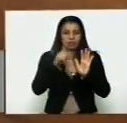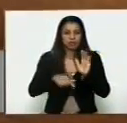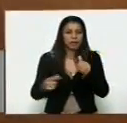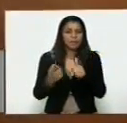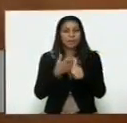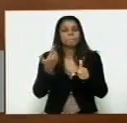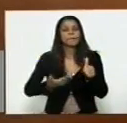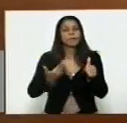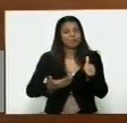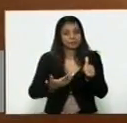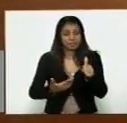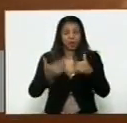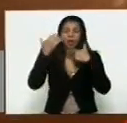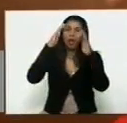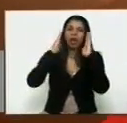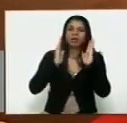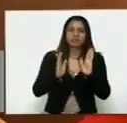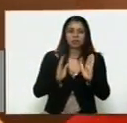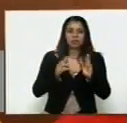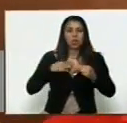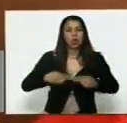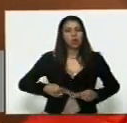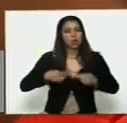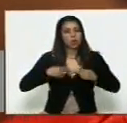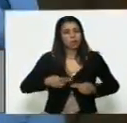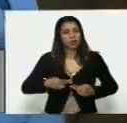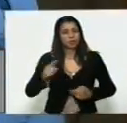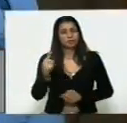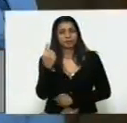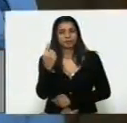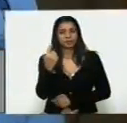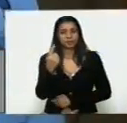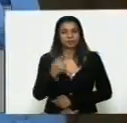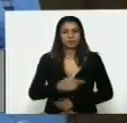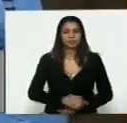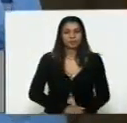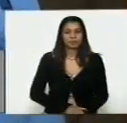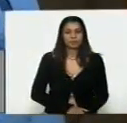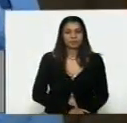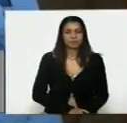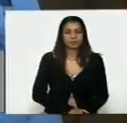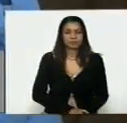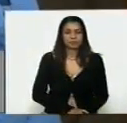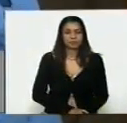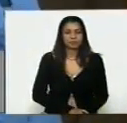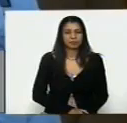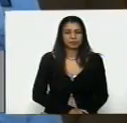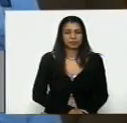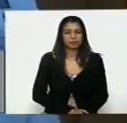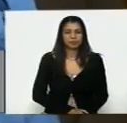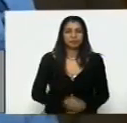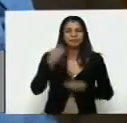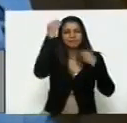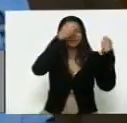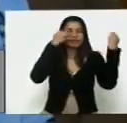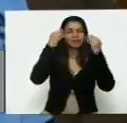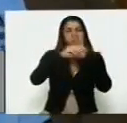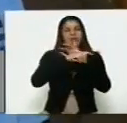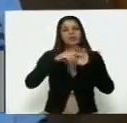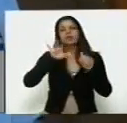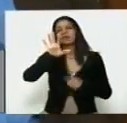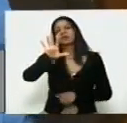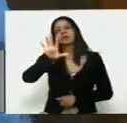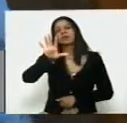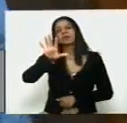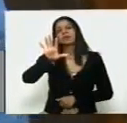prevaleciendo la atención humanizada. Es todo, Presidenta. En consideración, artículo 5.